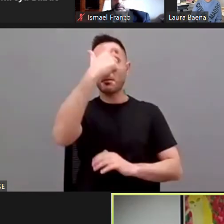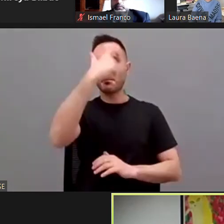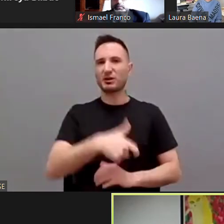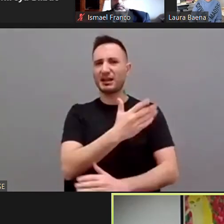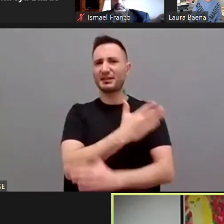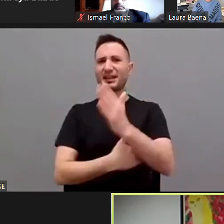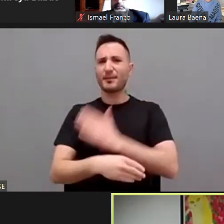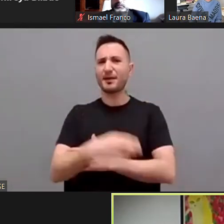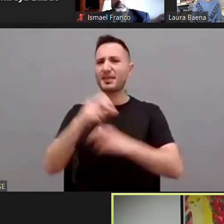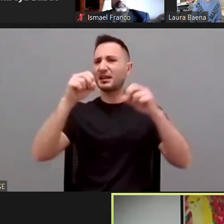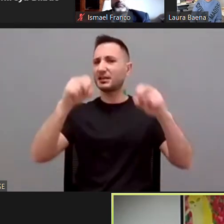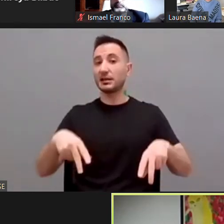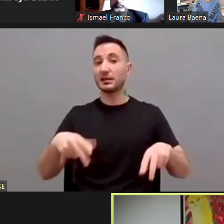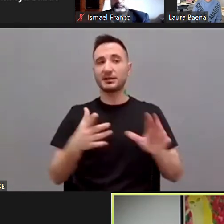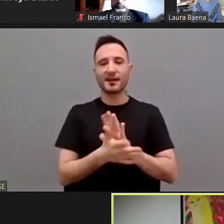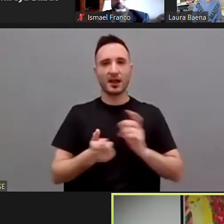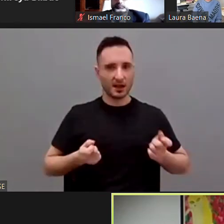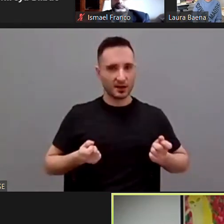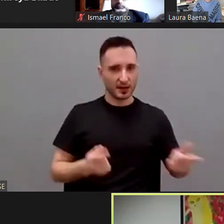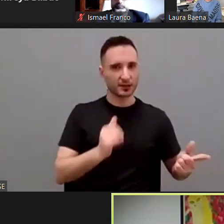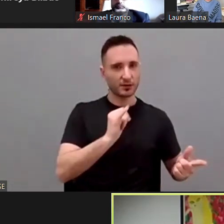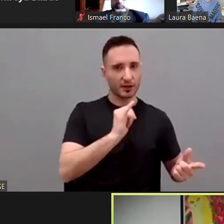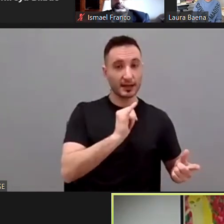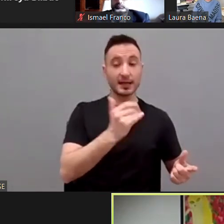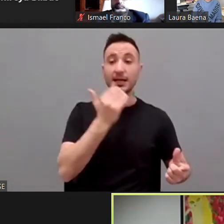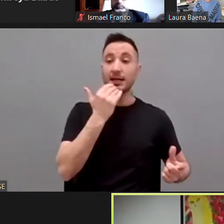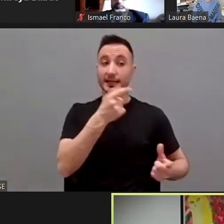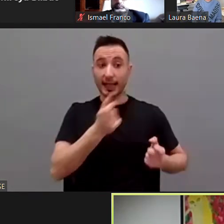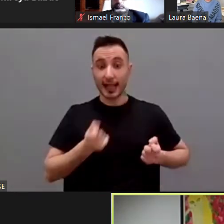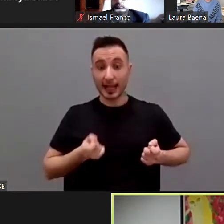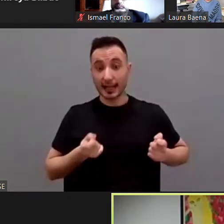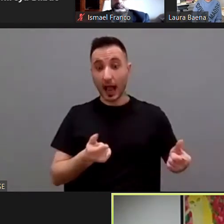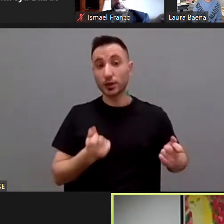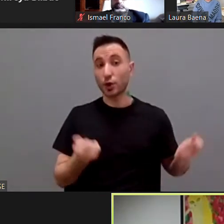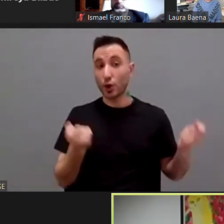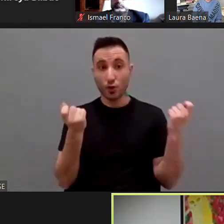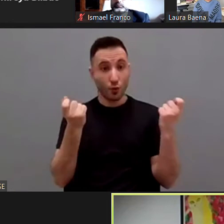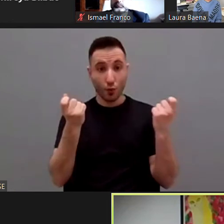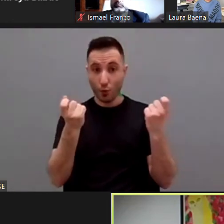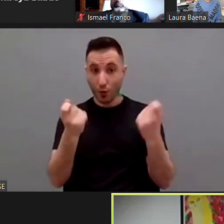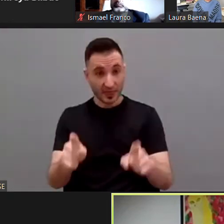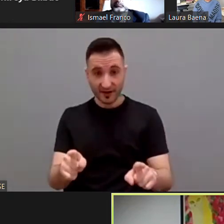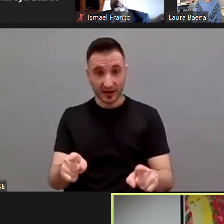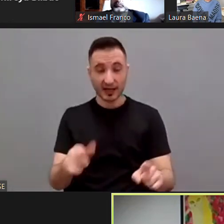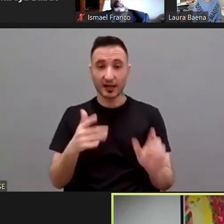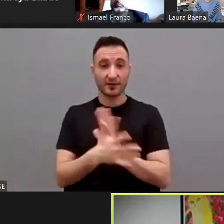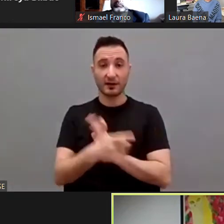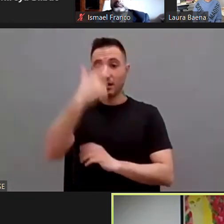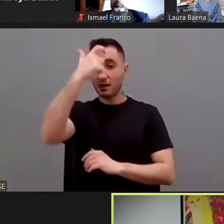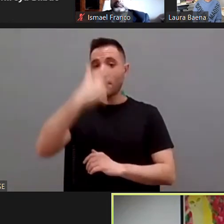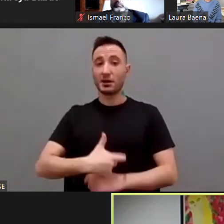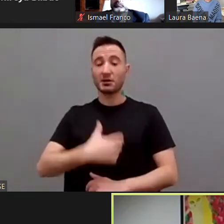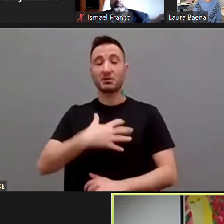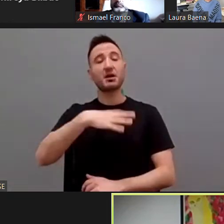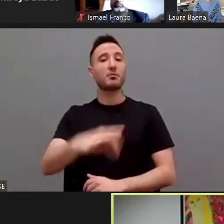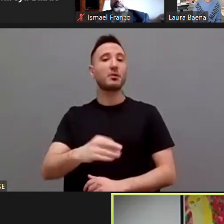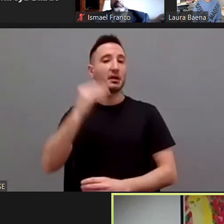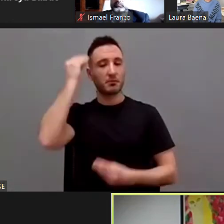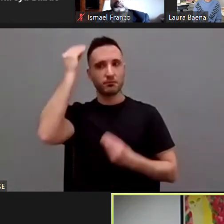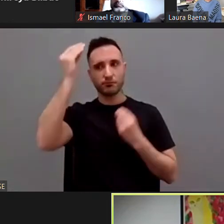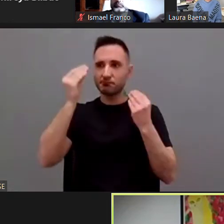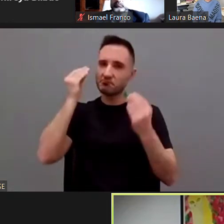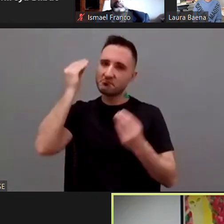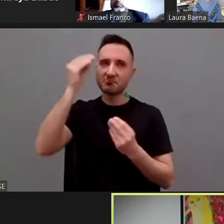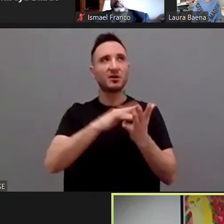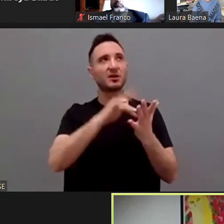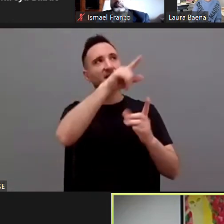ese coste no se produce, si ese coste no es necesario, pues lógicamente esa persona se puede plantear oye, este trabajo